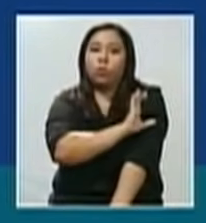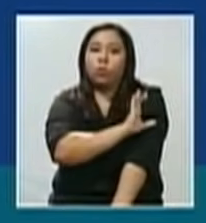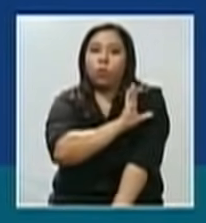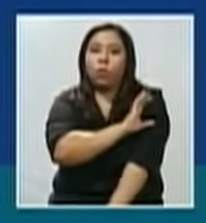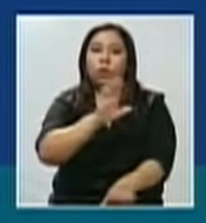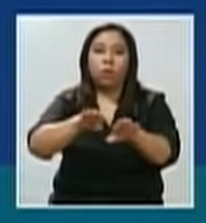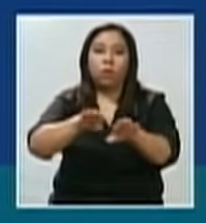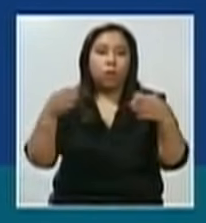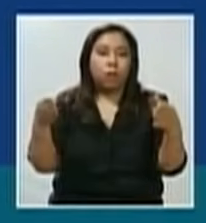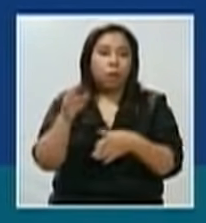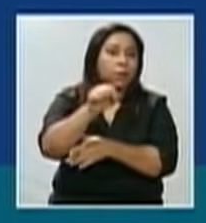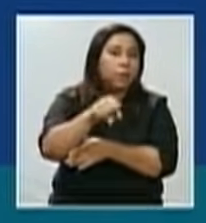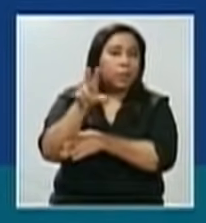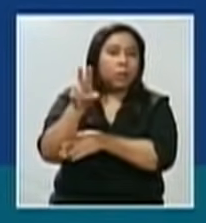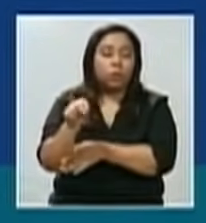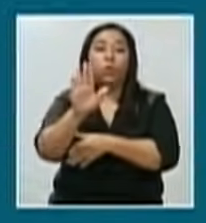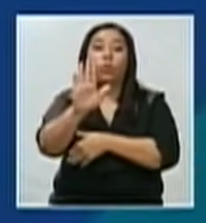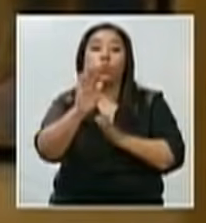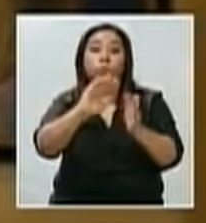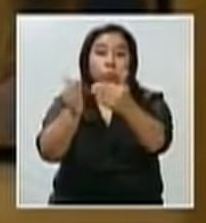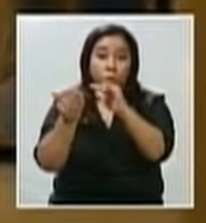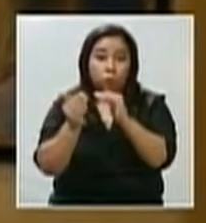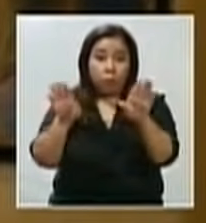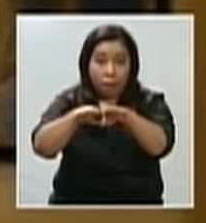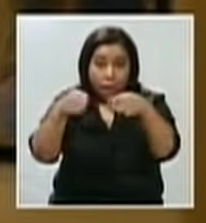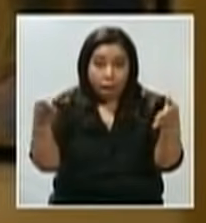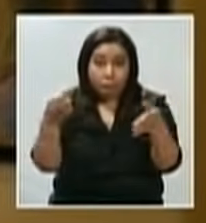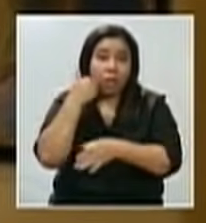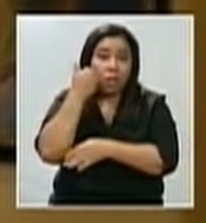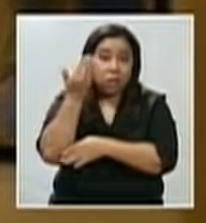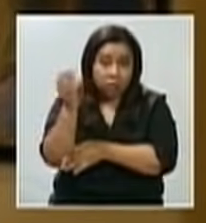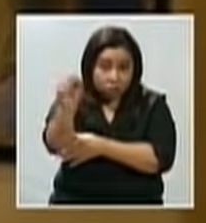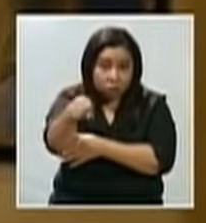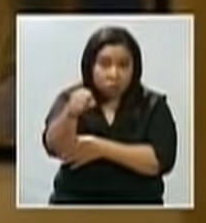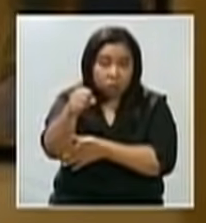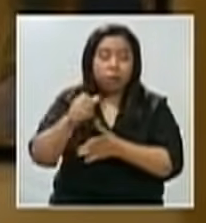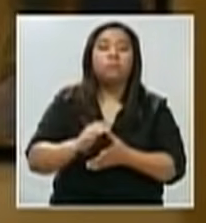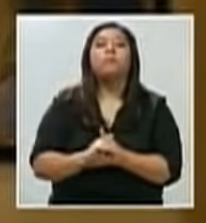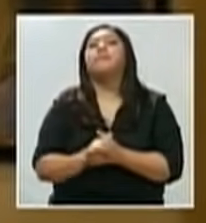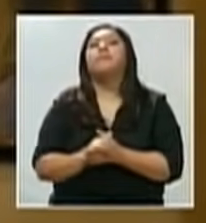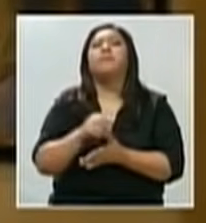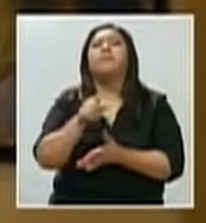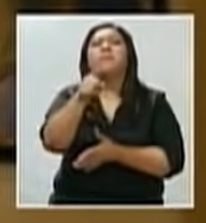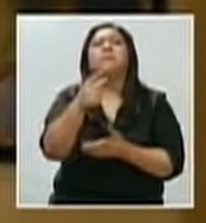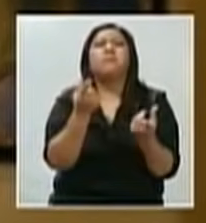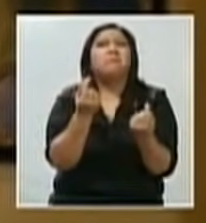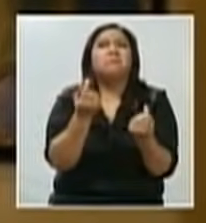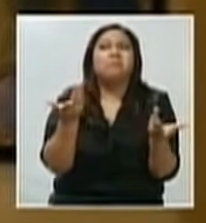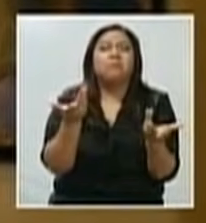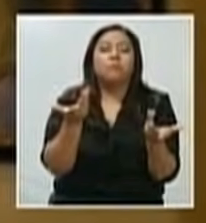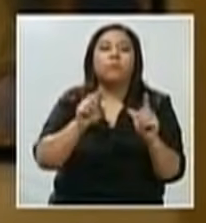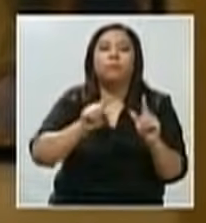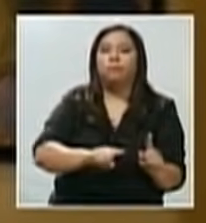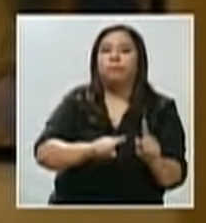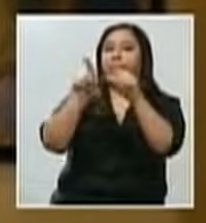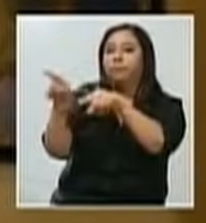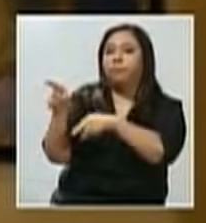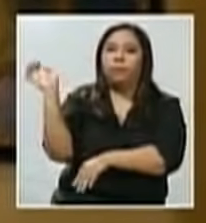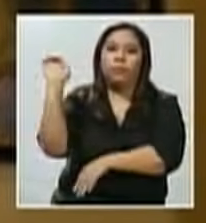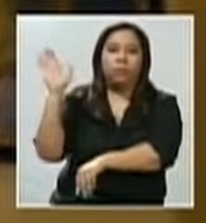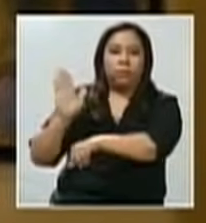su comunidad. Si la decisión es abrirlo, deben acudir al SINAGER más cercano para poder tener